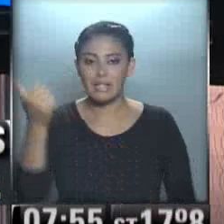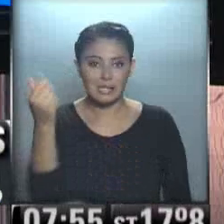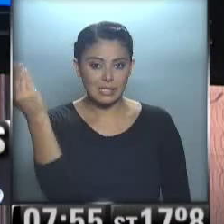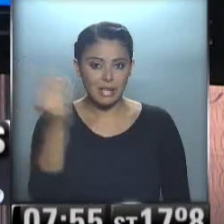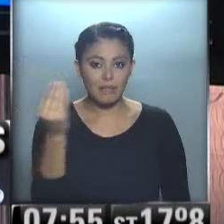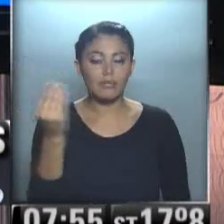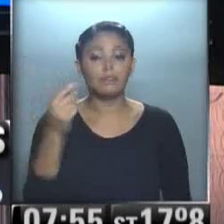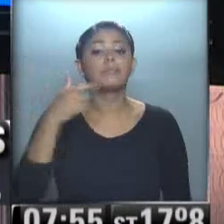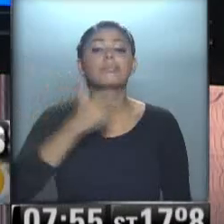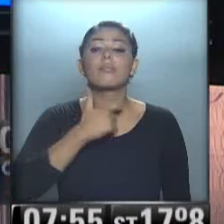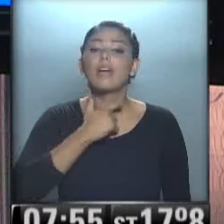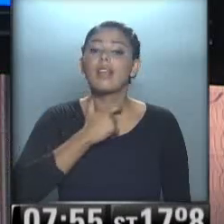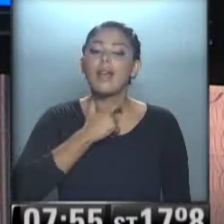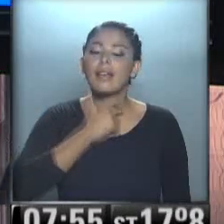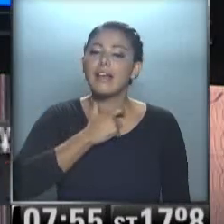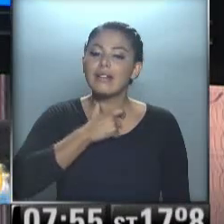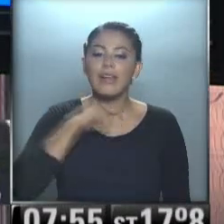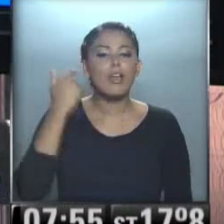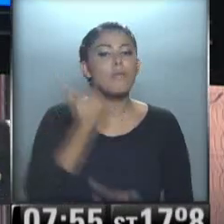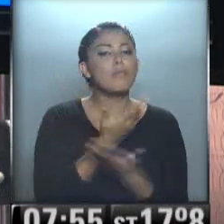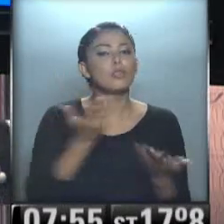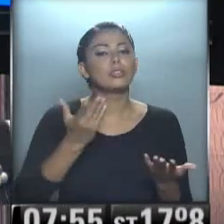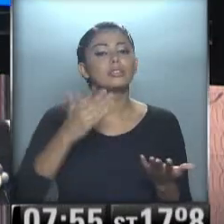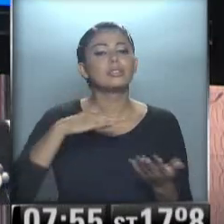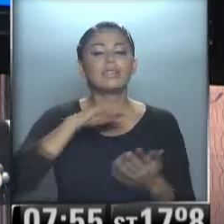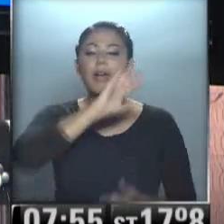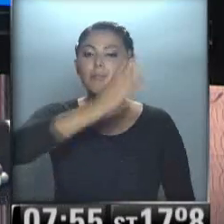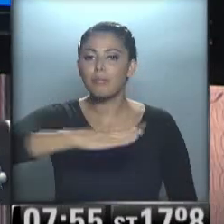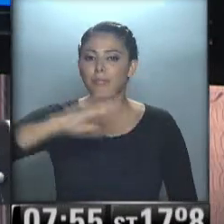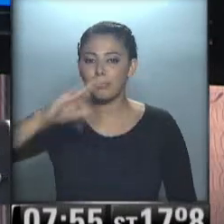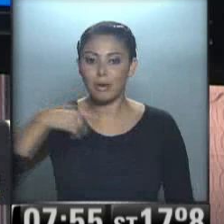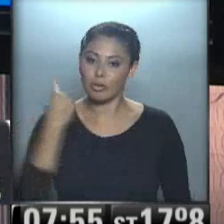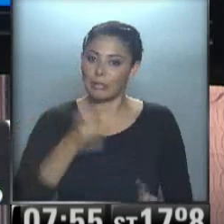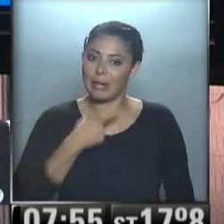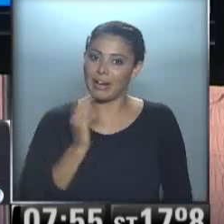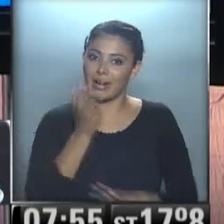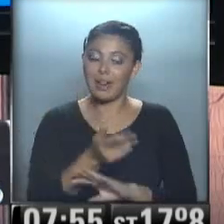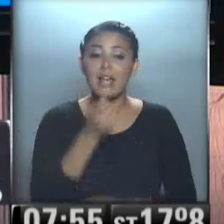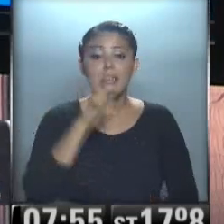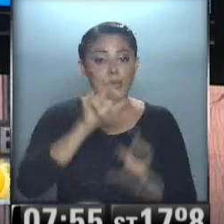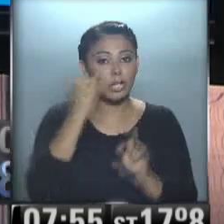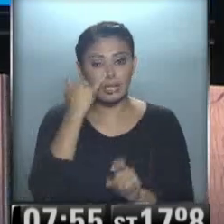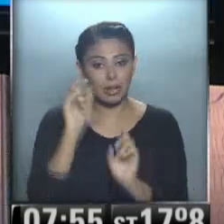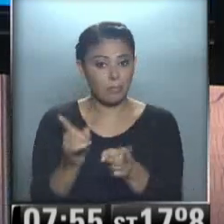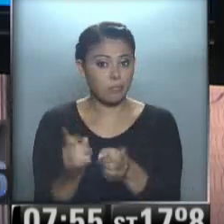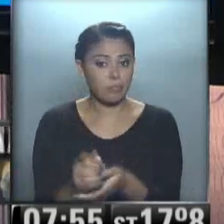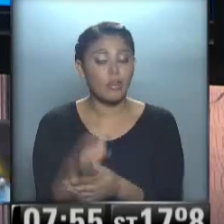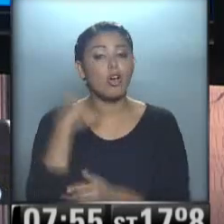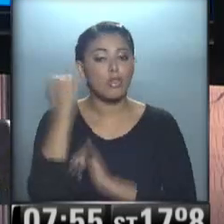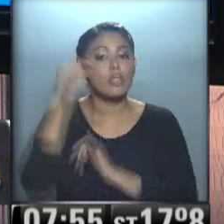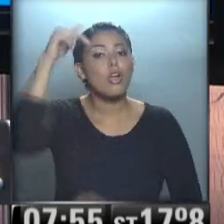y queremos ir a la costa, también nosotros. Y para aquellos que allí están,